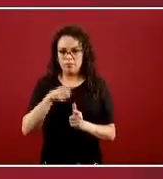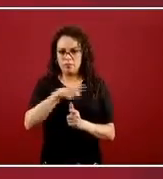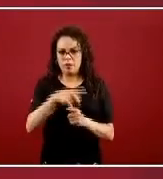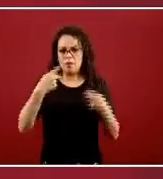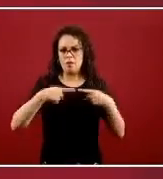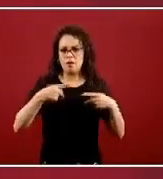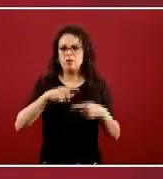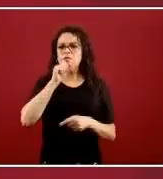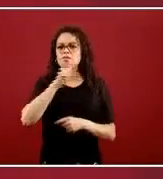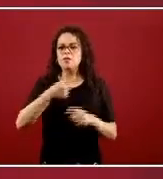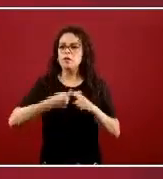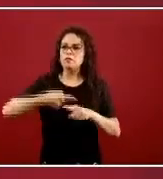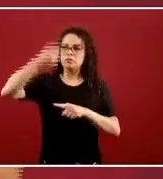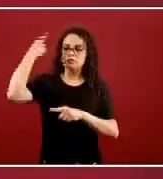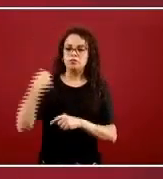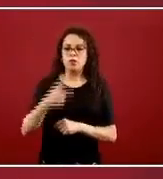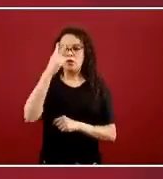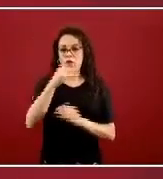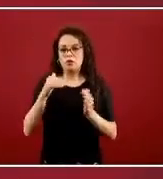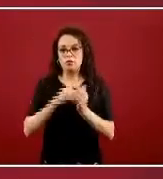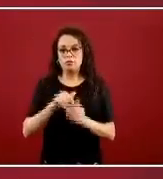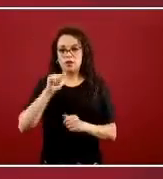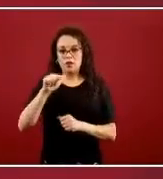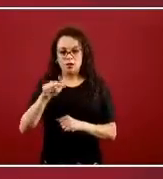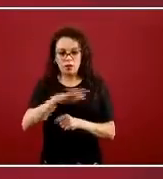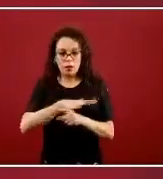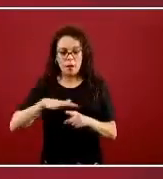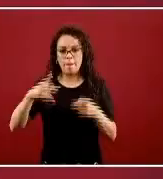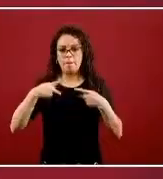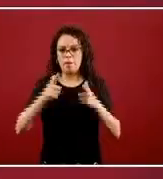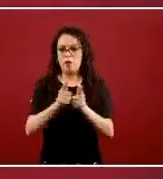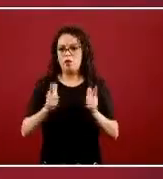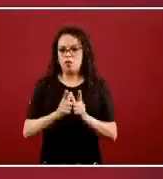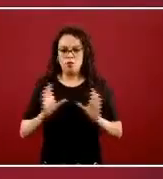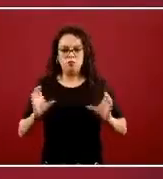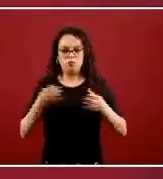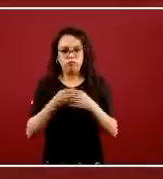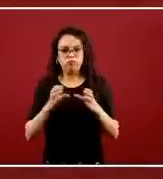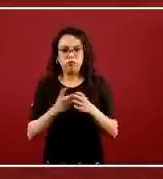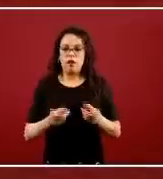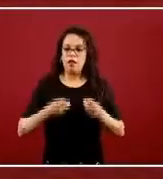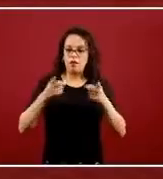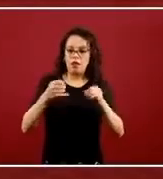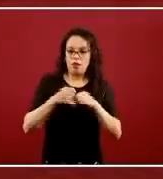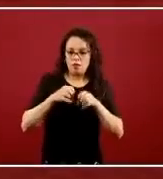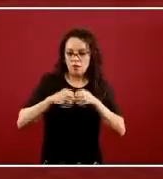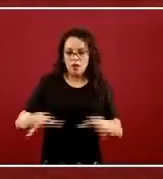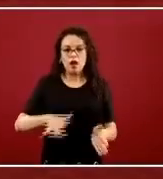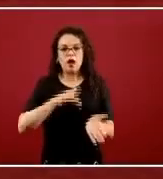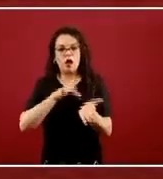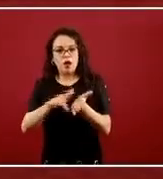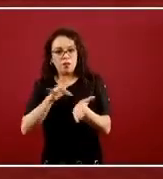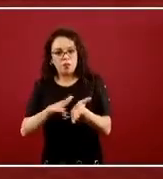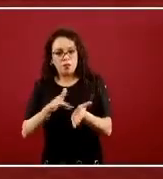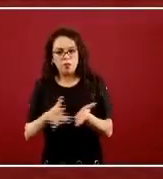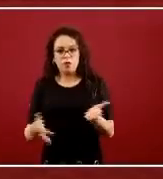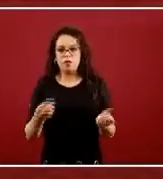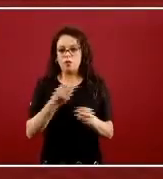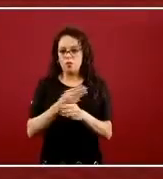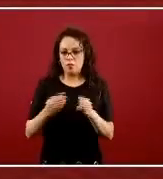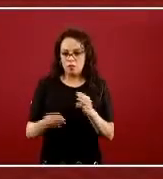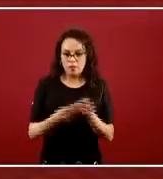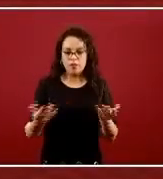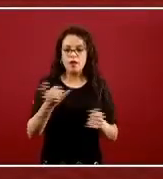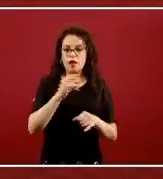de 2017, de solidaridad ciudadana, que facilita información, recursos, está vigilando el bienestar de unos con